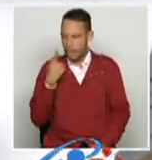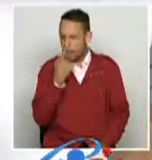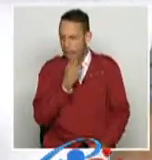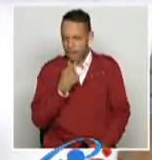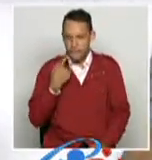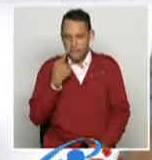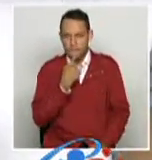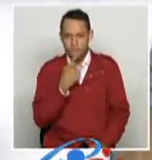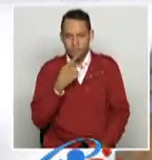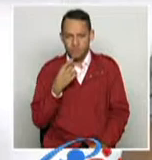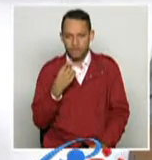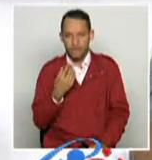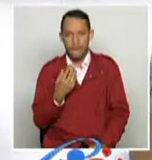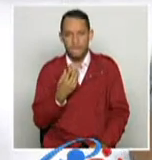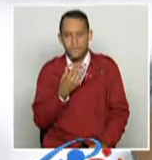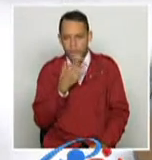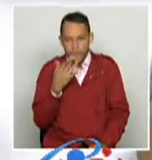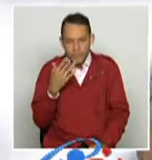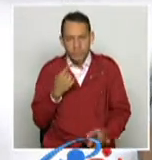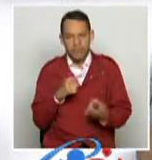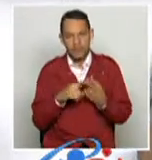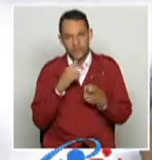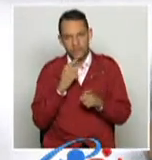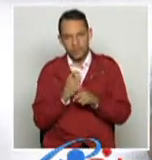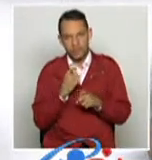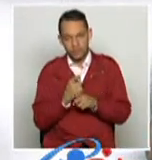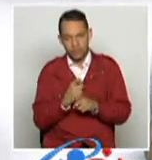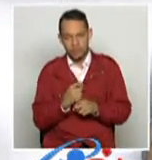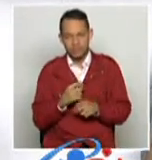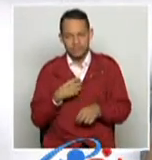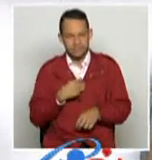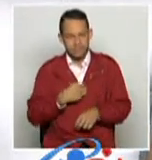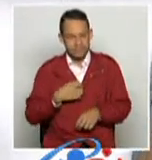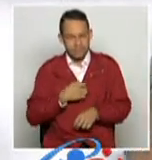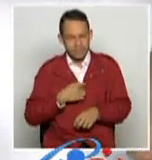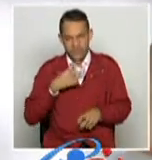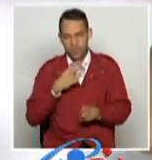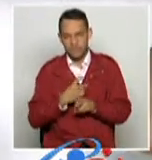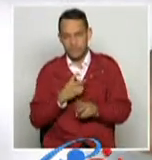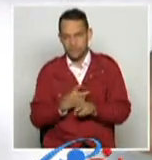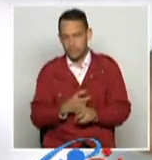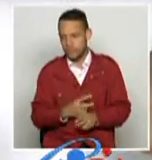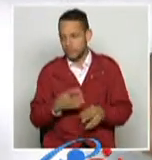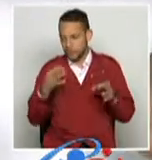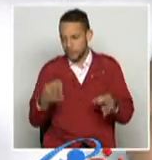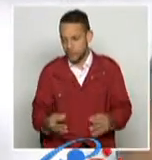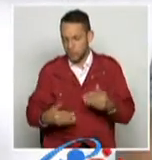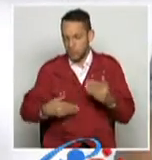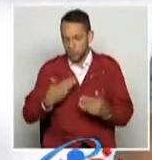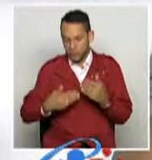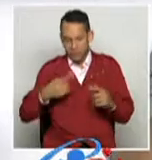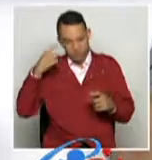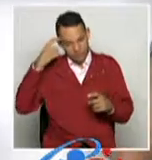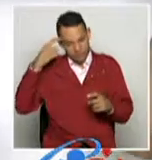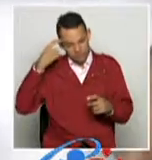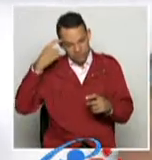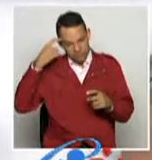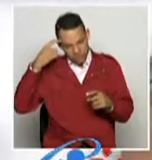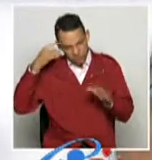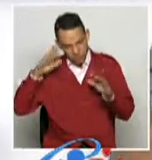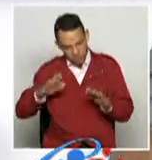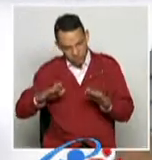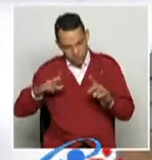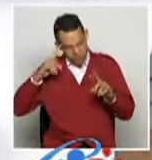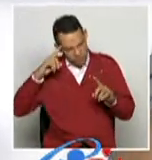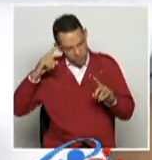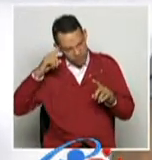seca, porque recuerde que un tumor, por pequeño que sea, empieza con un quiste, y eso es, viene a nivel mental, que viene